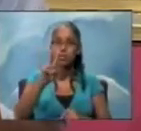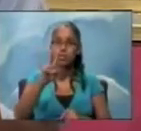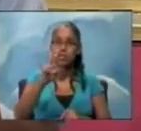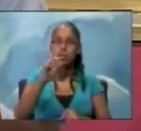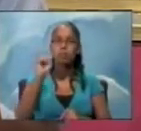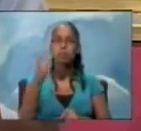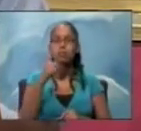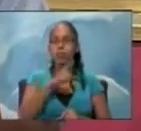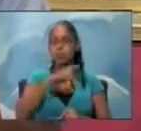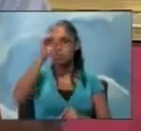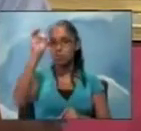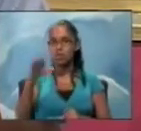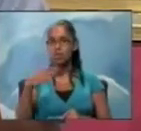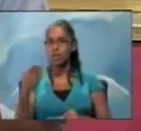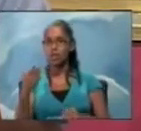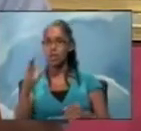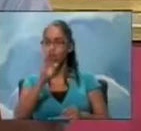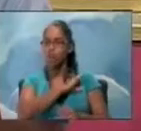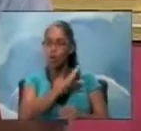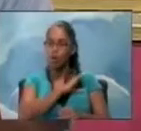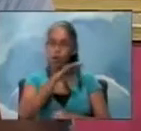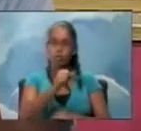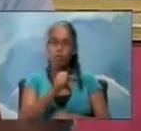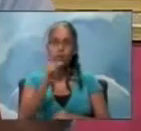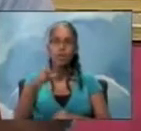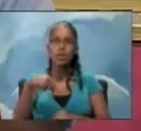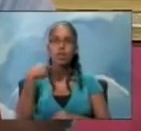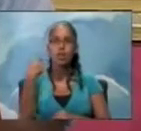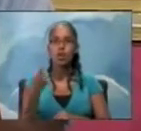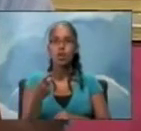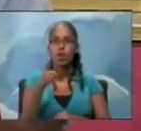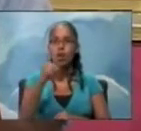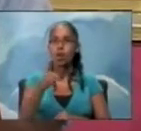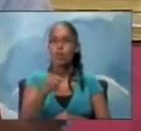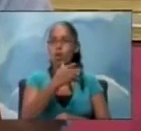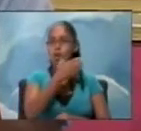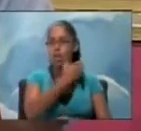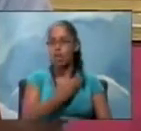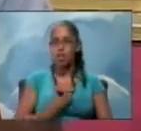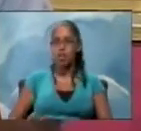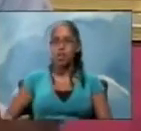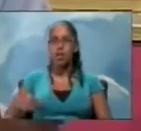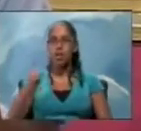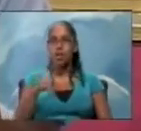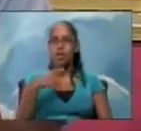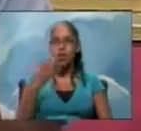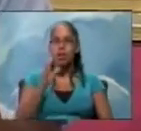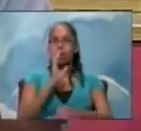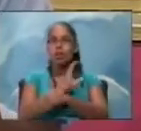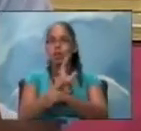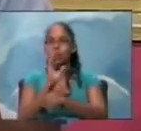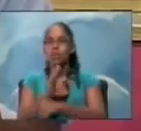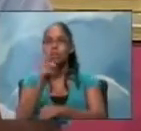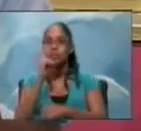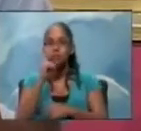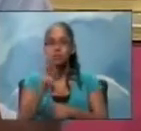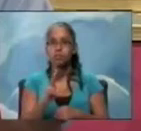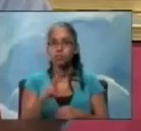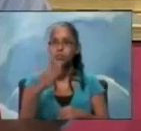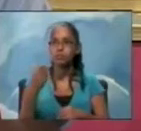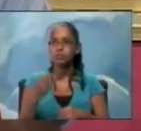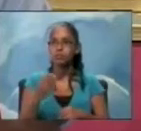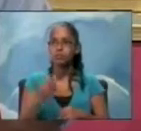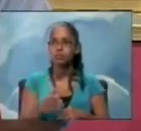primero los apóstoles que lo tomaron, y cuando el dueño o el que lo cuidaba se dio cuenta que